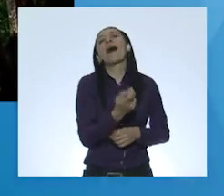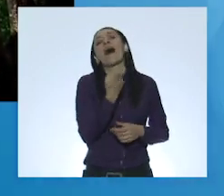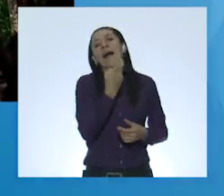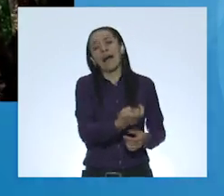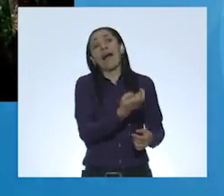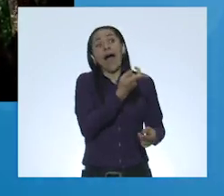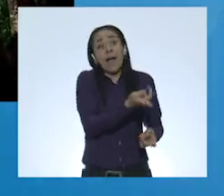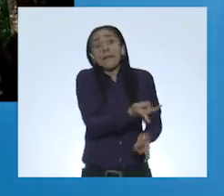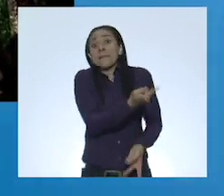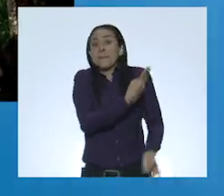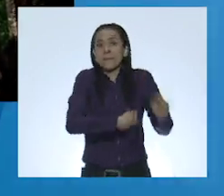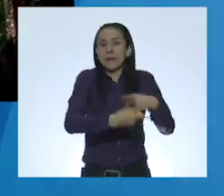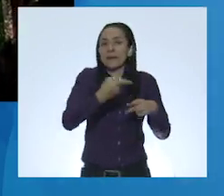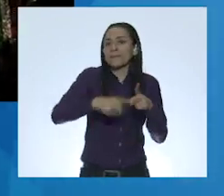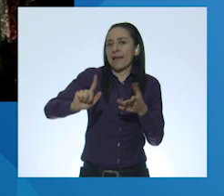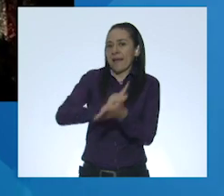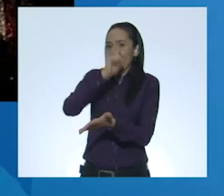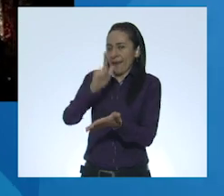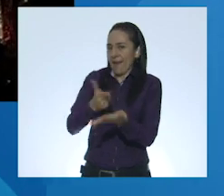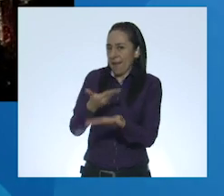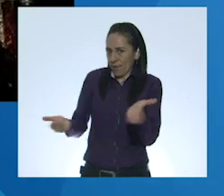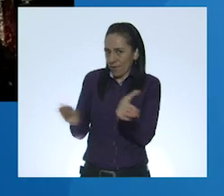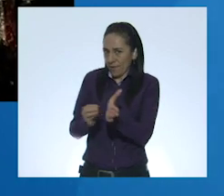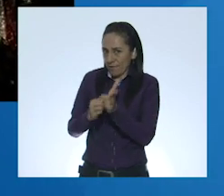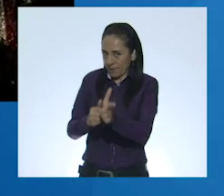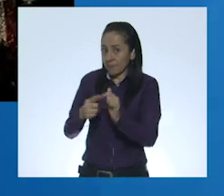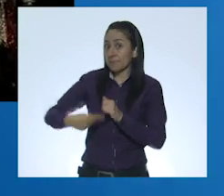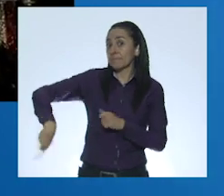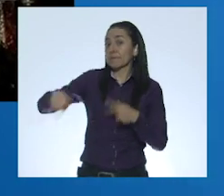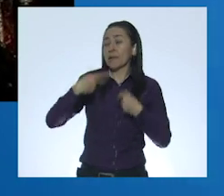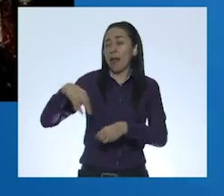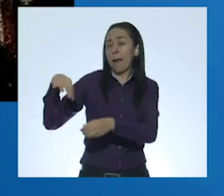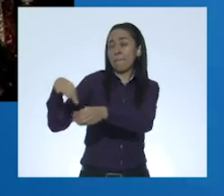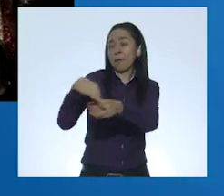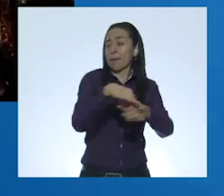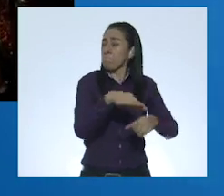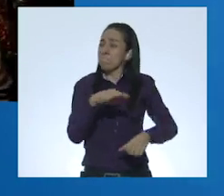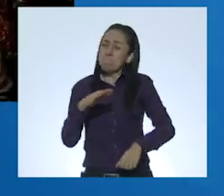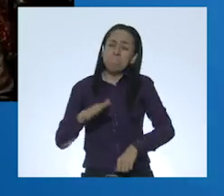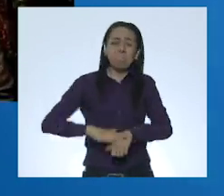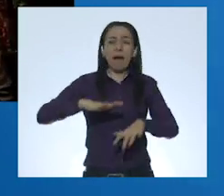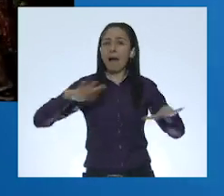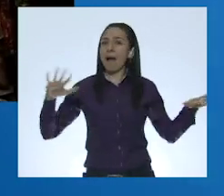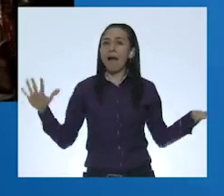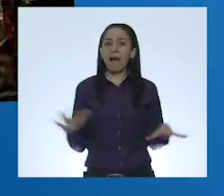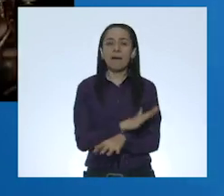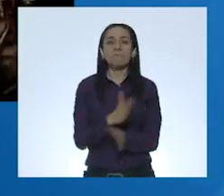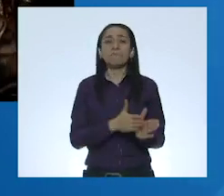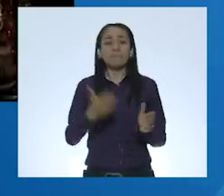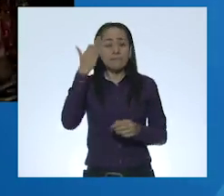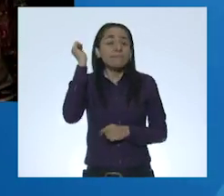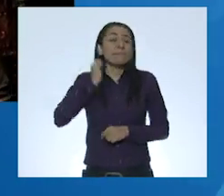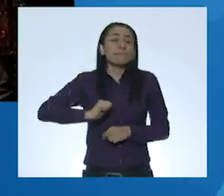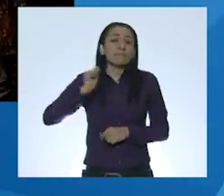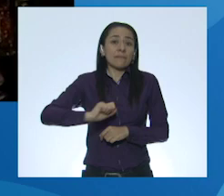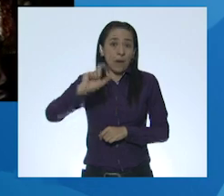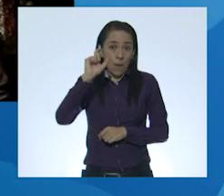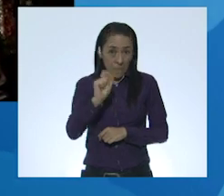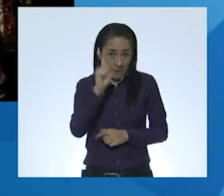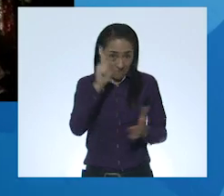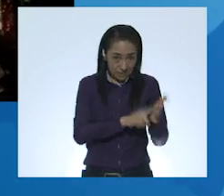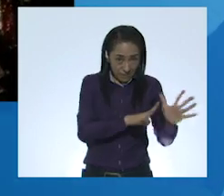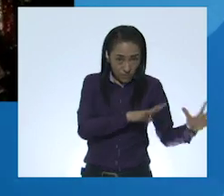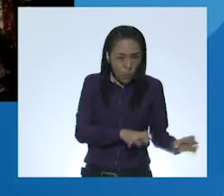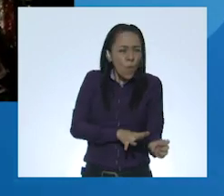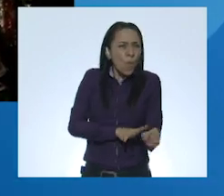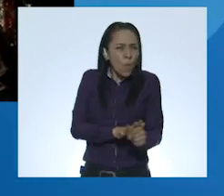día. La mayoría de los votantes consideró que el suceso que más cambió el rumbo de México en el siglo XX fue nada más y nada menos que la